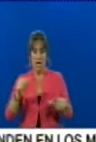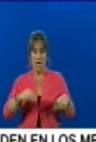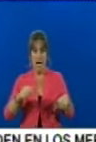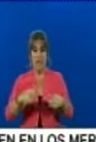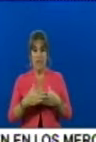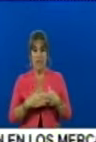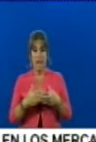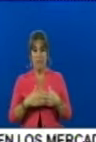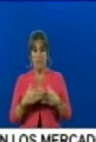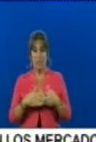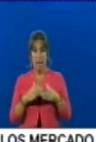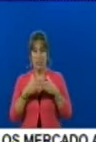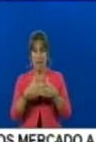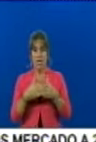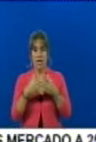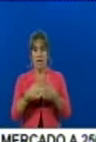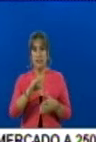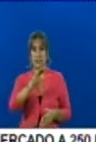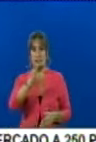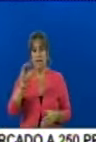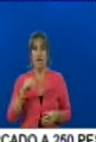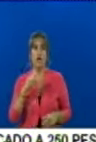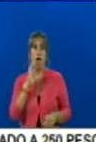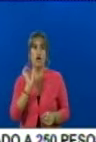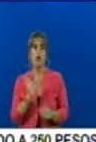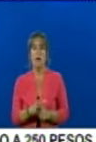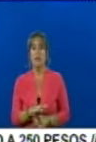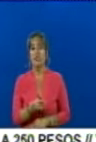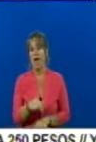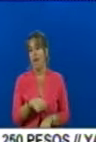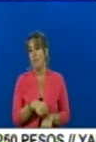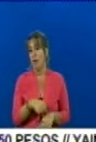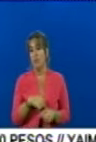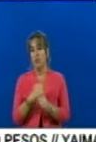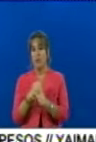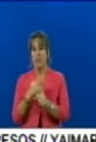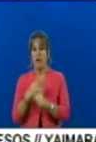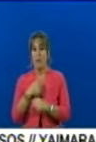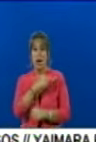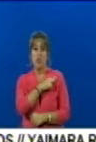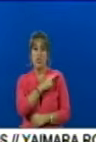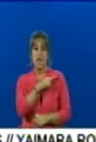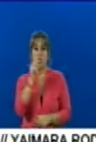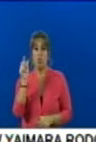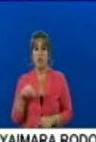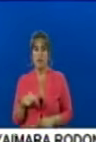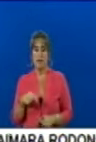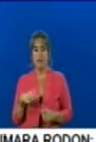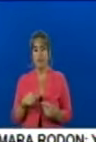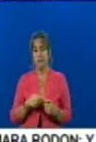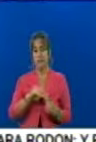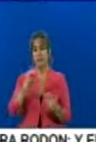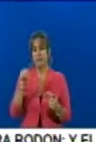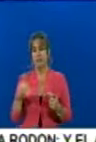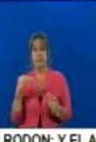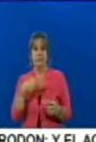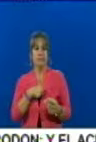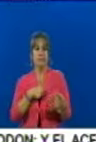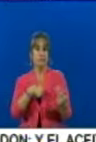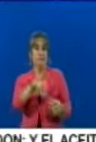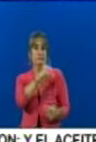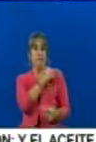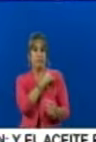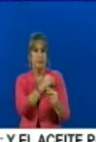empresa Servicio Portuario del Oriente. Comencé en ese momento en la actividad de recursos humanos. De ahí pasé a ocupar varios cargos y fui